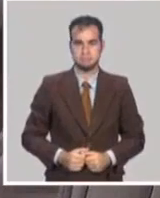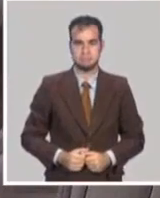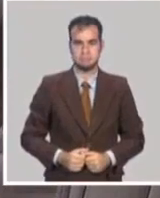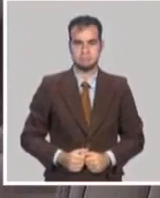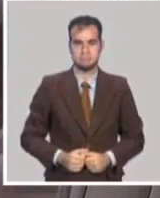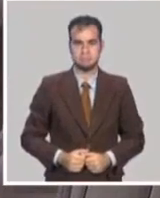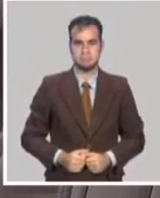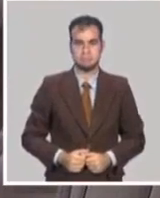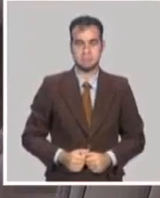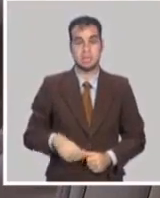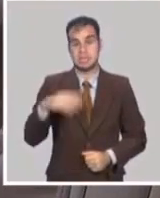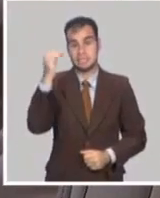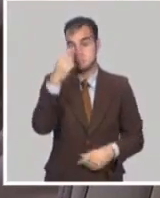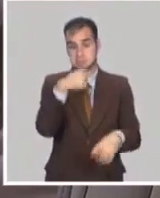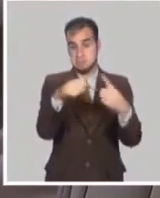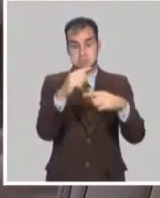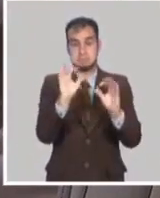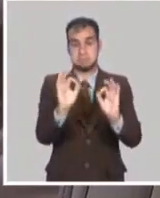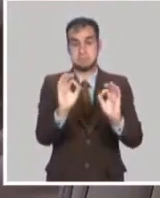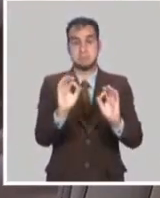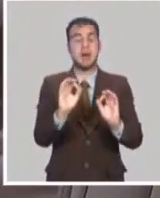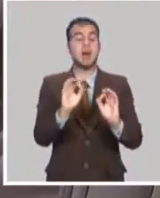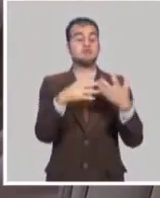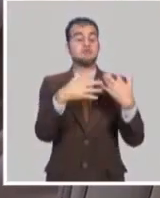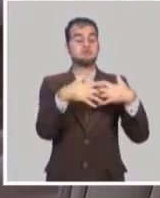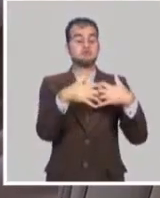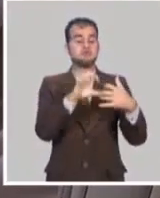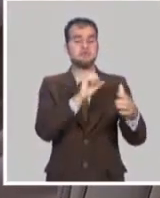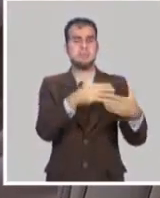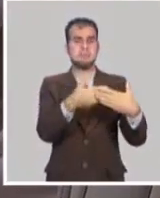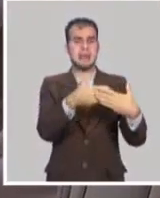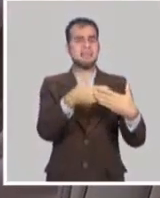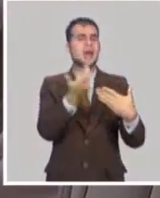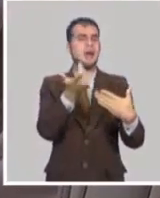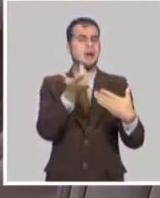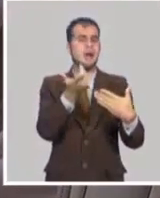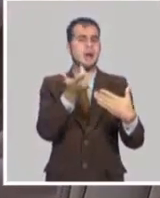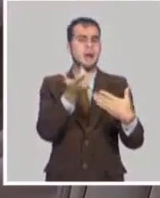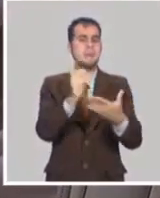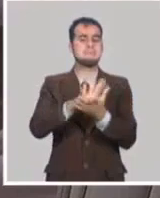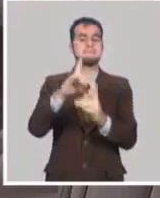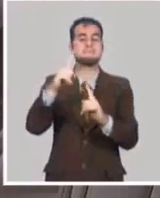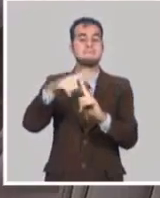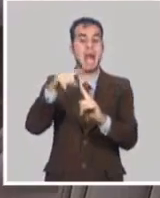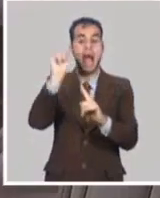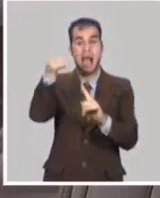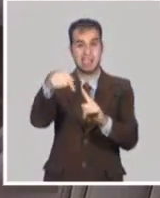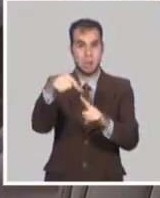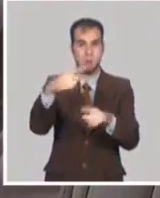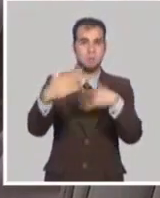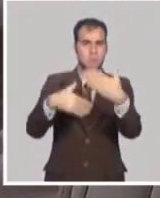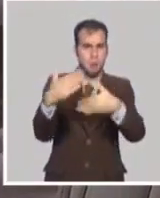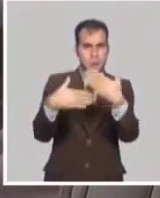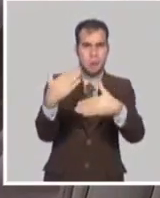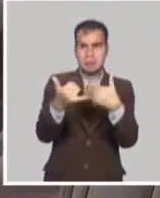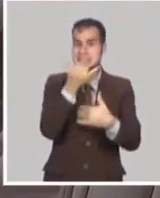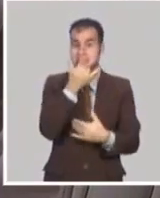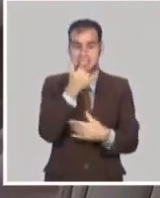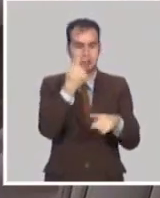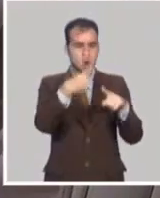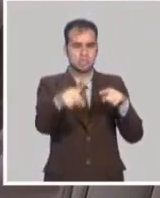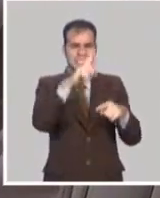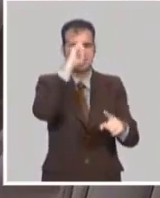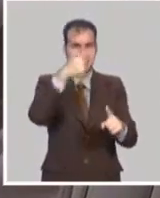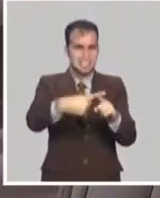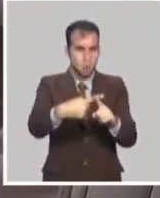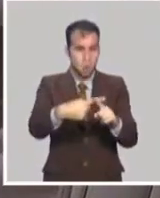unidad del país que es la termoelectricidad smollett y casey anthony literas de matanza de dos unidades de la serna eléctrica de santa cruz en más